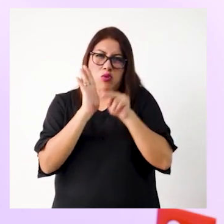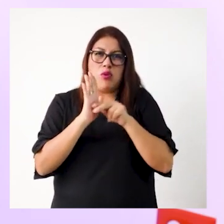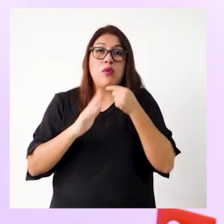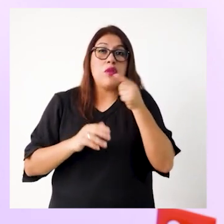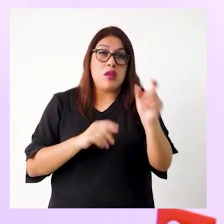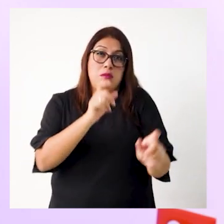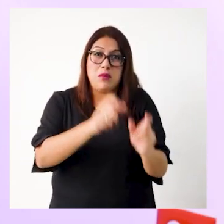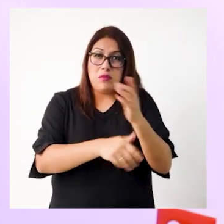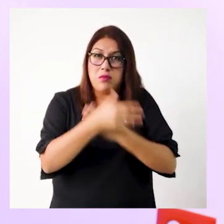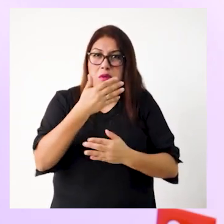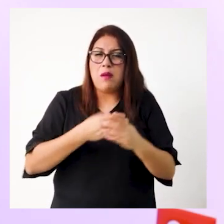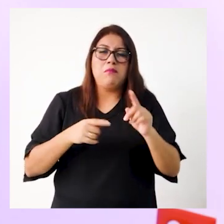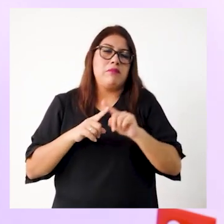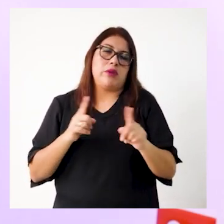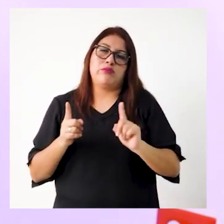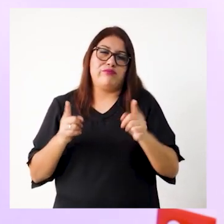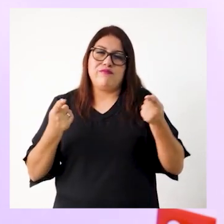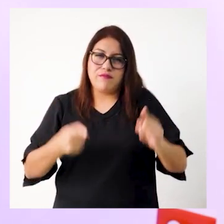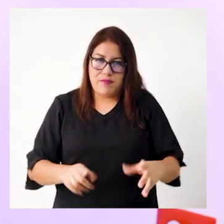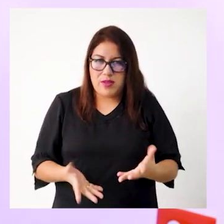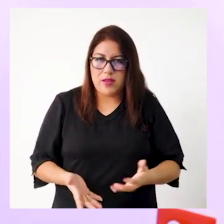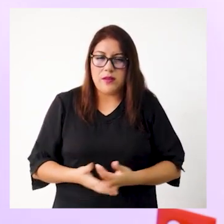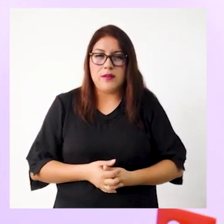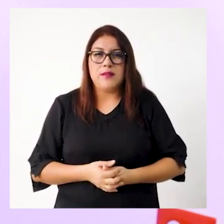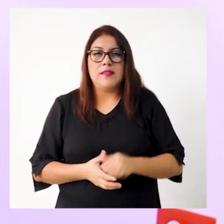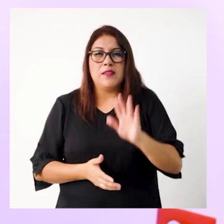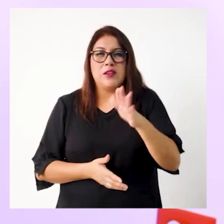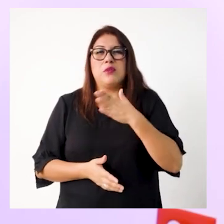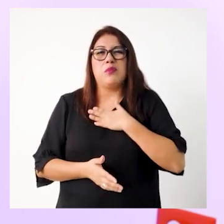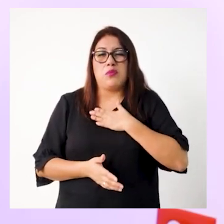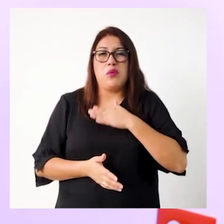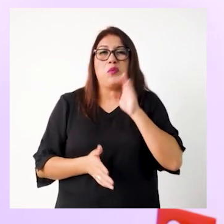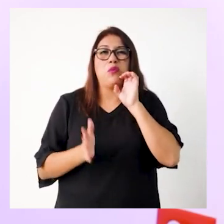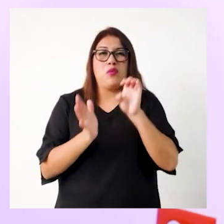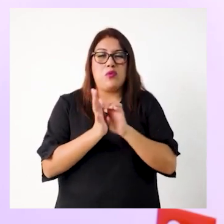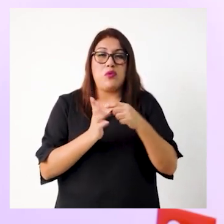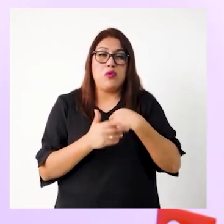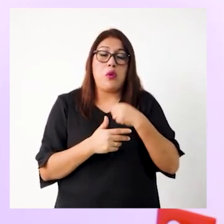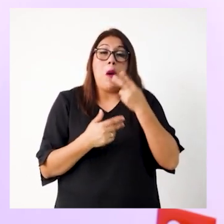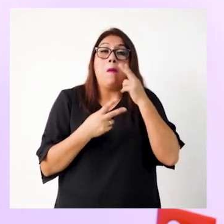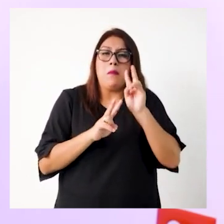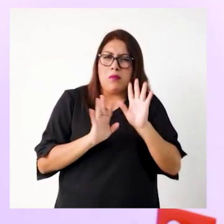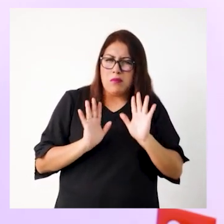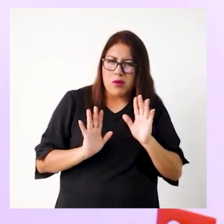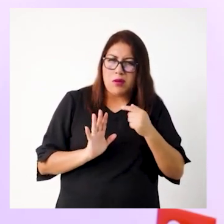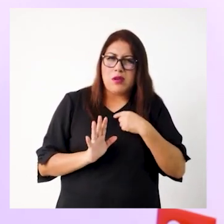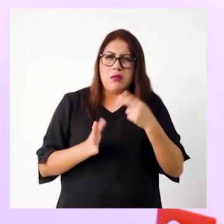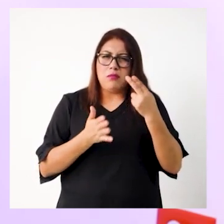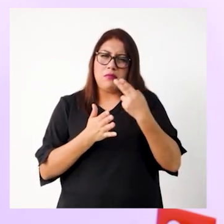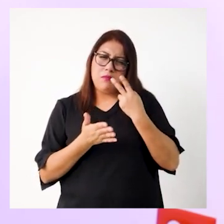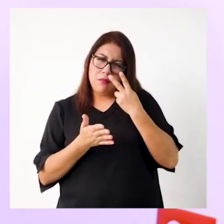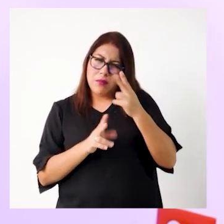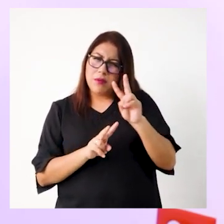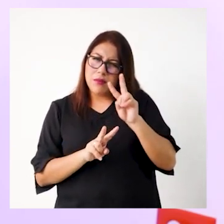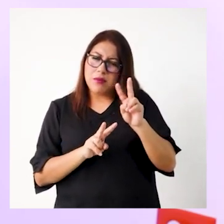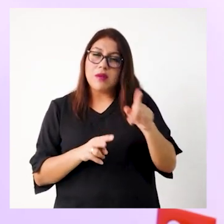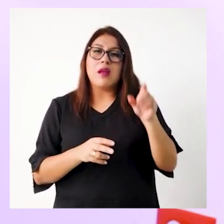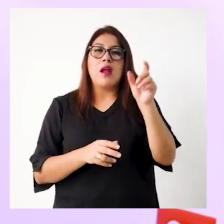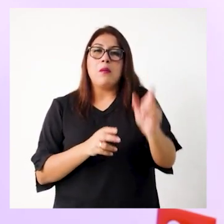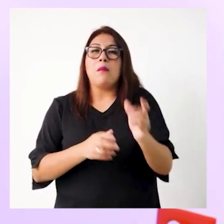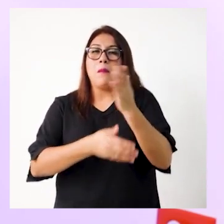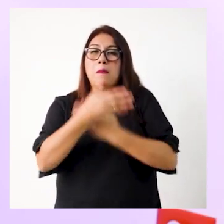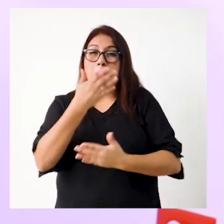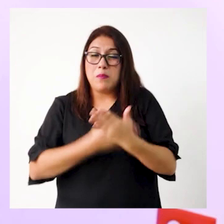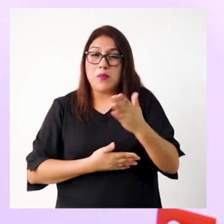con discapacidad, lo cual lamentablemente no sucede. O sea, la impresión que yo tengo, Ricky, y tú eres el experto, la impresión que yo tengo, repito, es que la protección